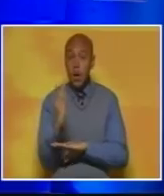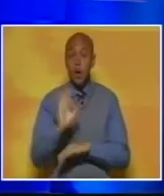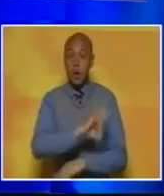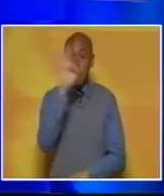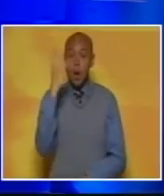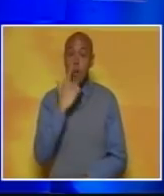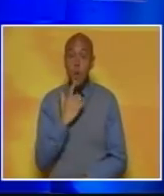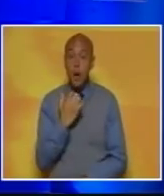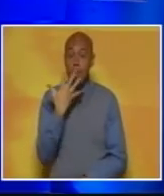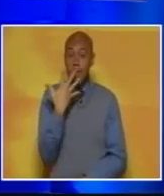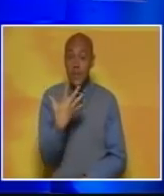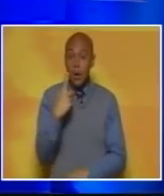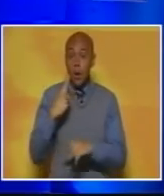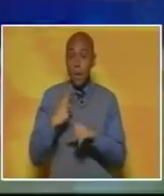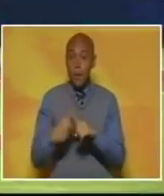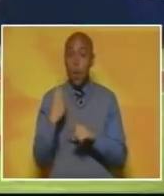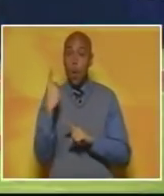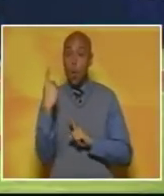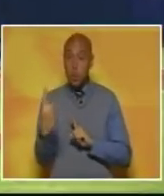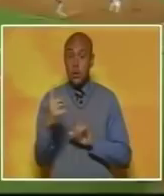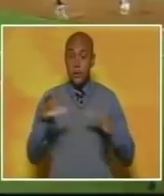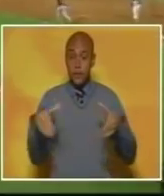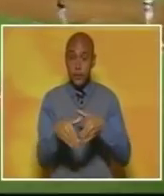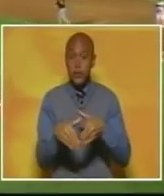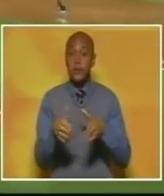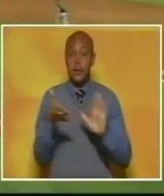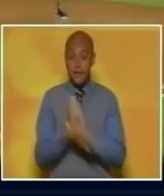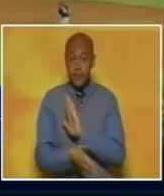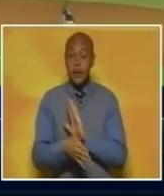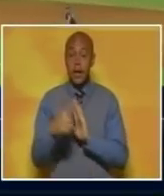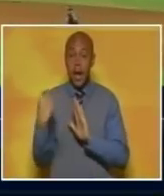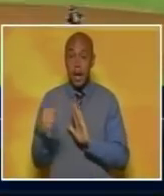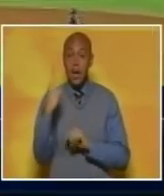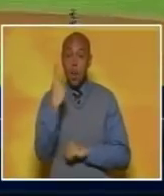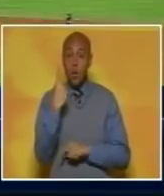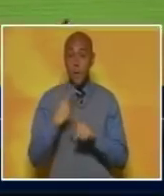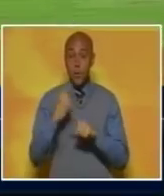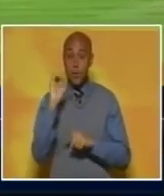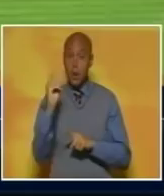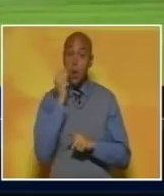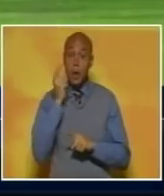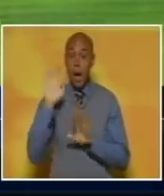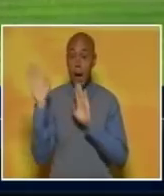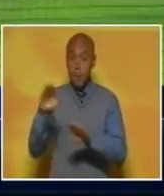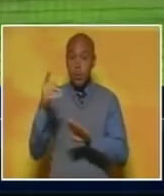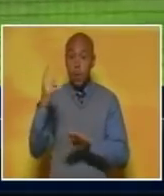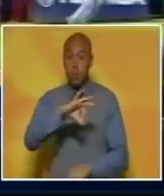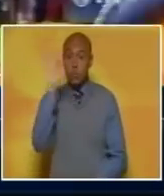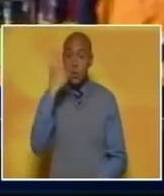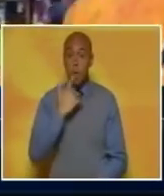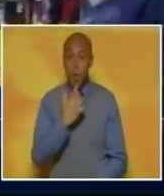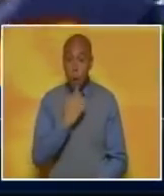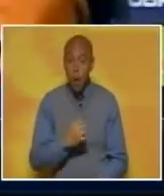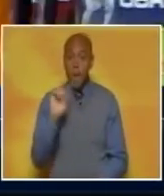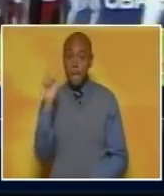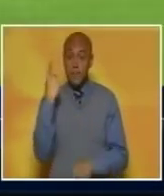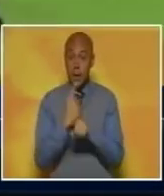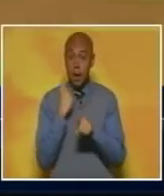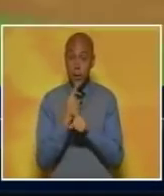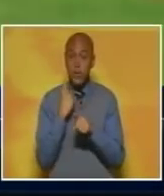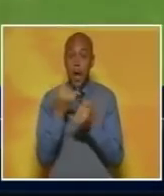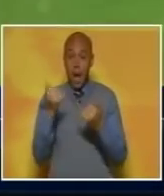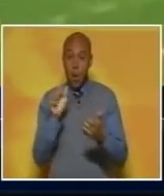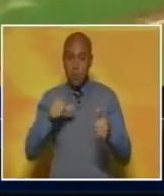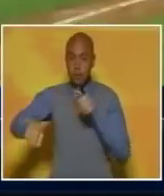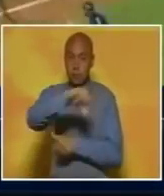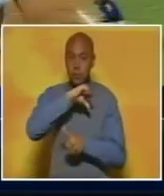Lara 5 carreras por 1. Con la pizarra 1-0 a favor de los Pájaros Rojos en el tercer episodio, Caribes le dio la vuelta